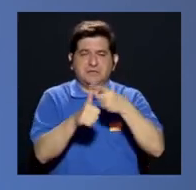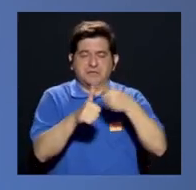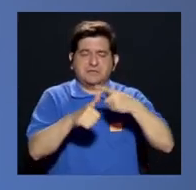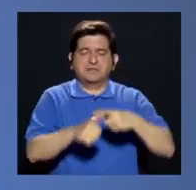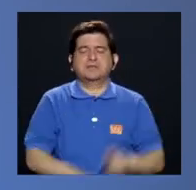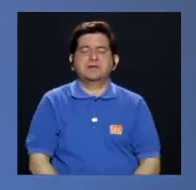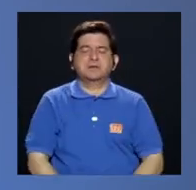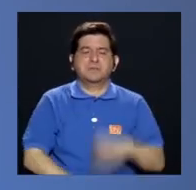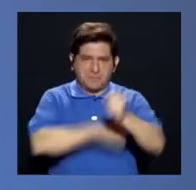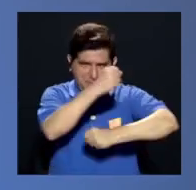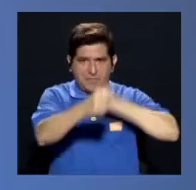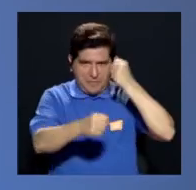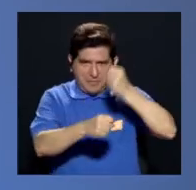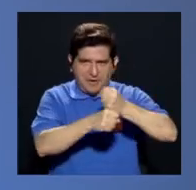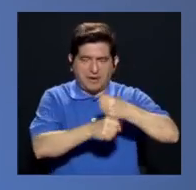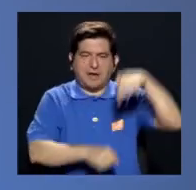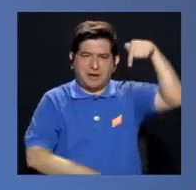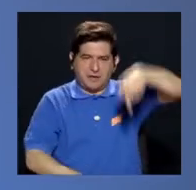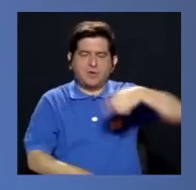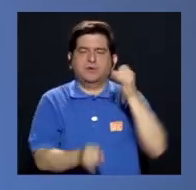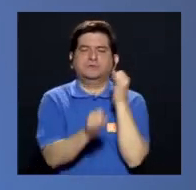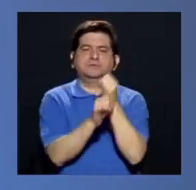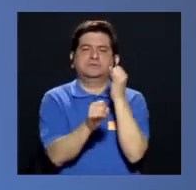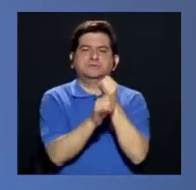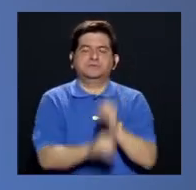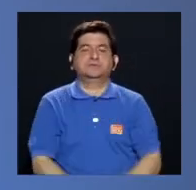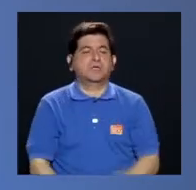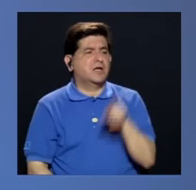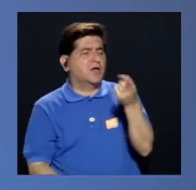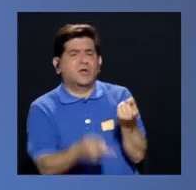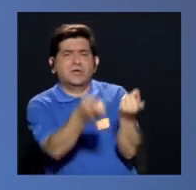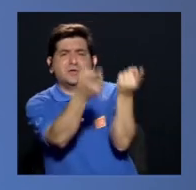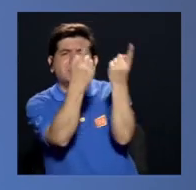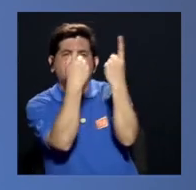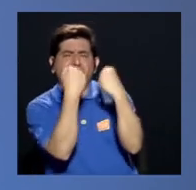ingreso a nuestra institución